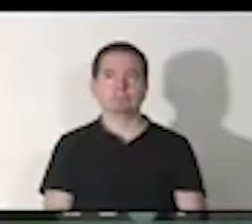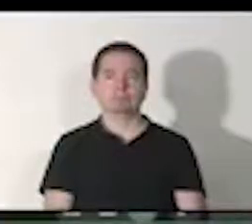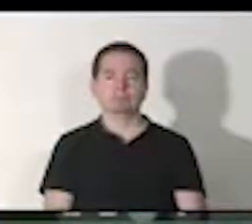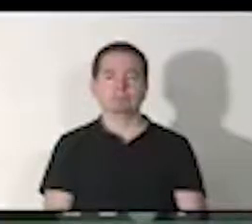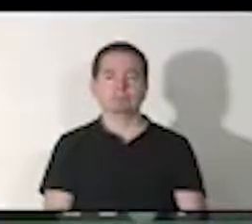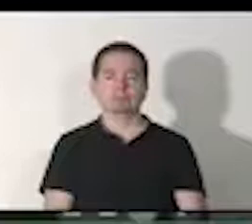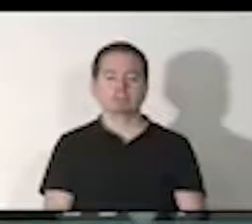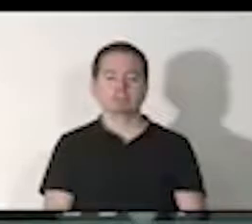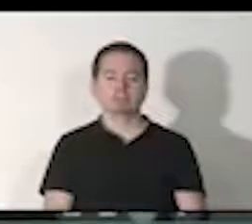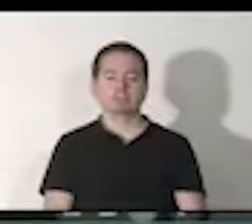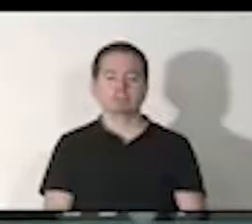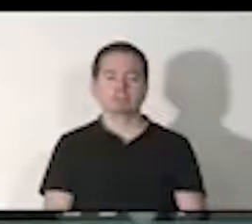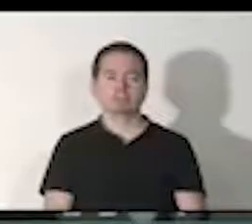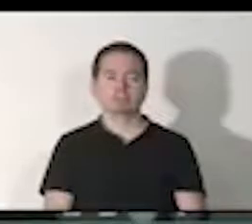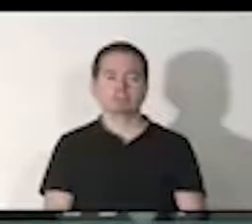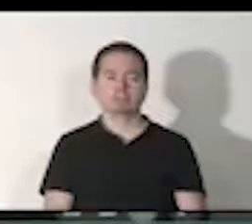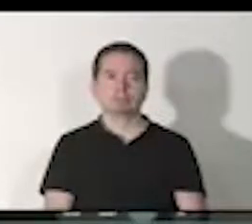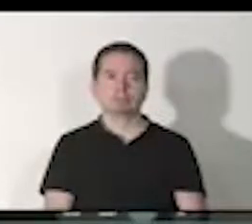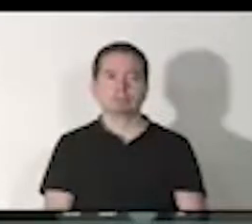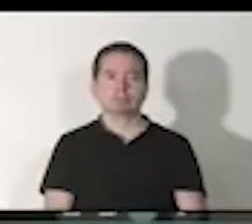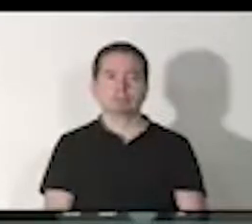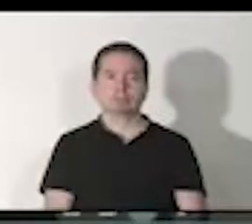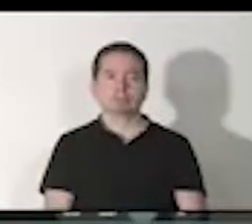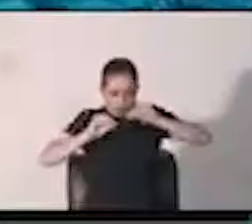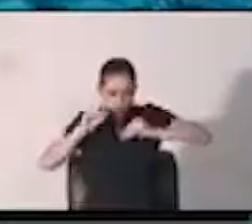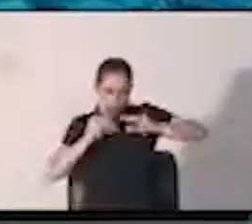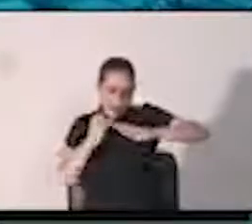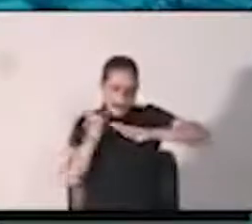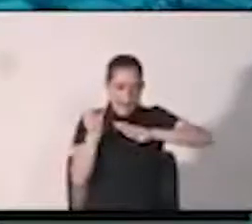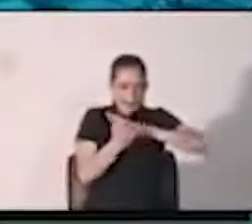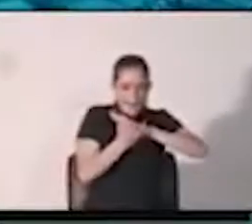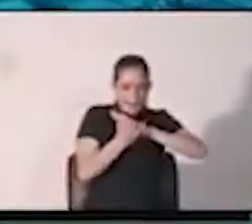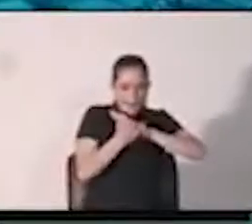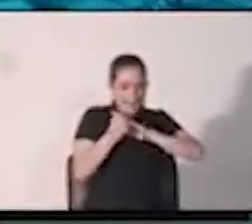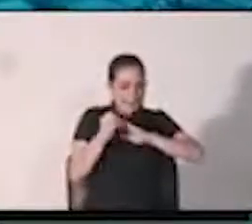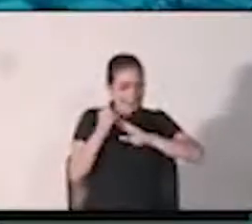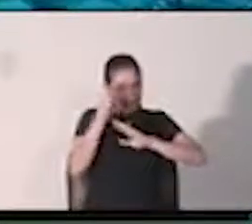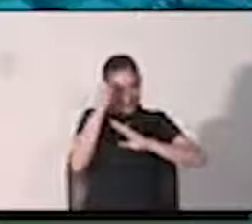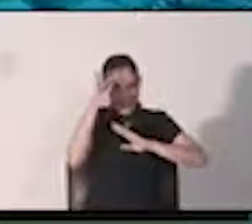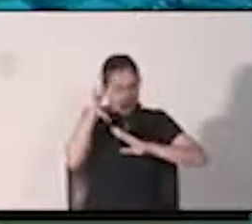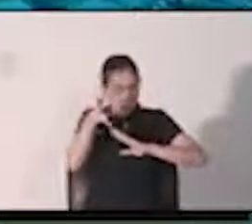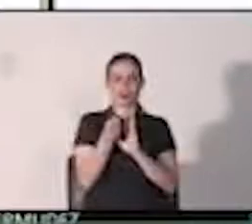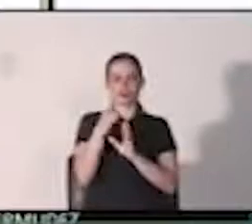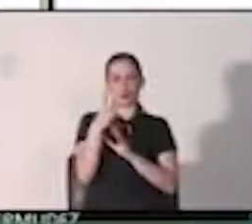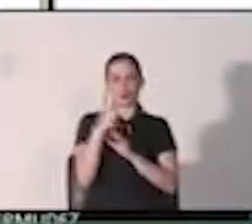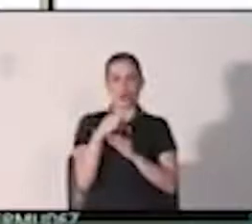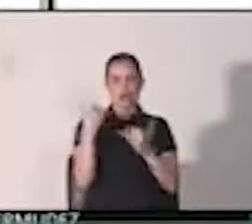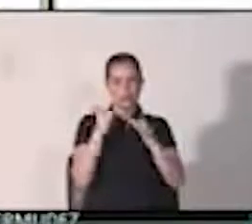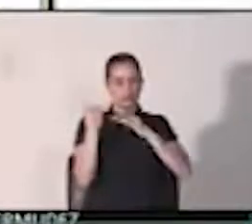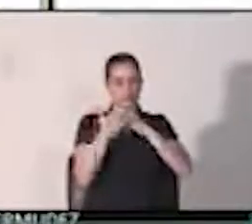preciado líquido y las pésimas condiciones de salubridad. La empresa Ibagreña de Acueducto y Alcantarillado Ibal,